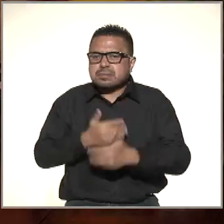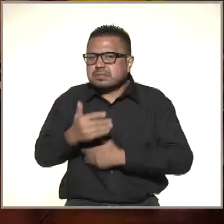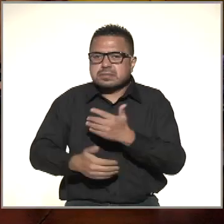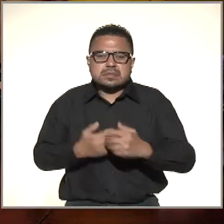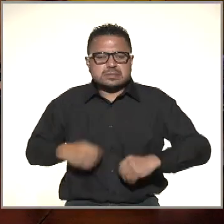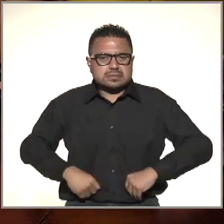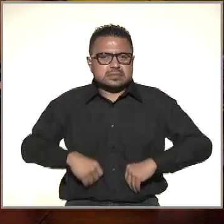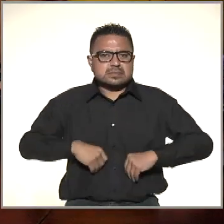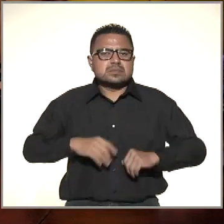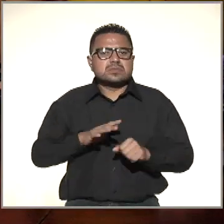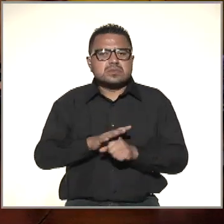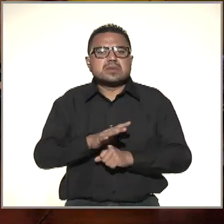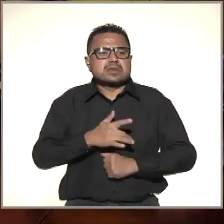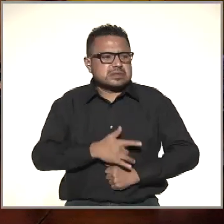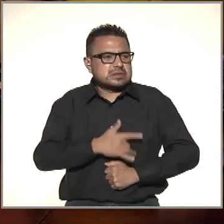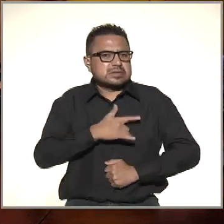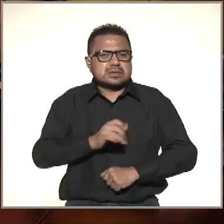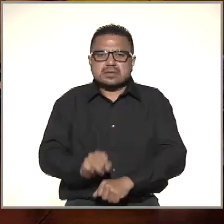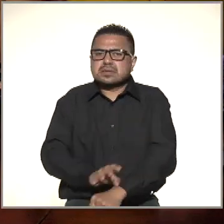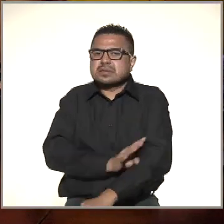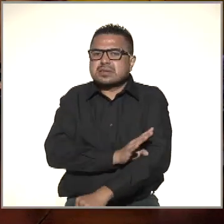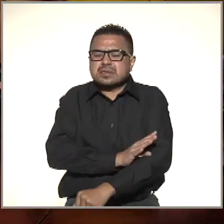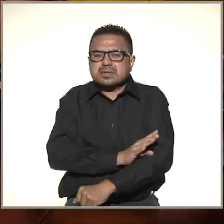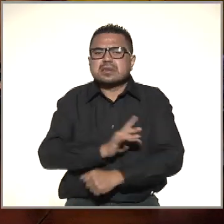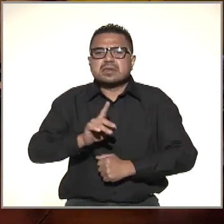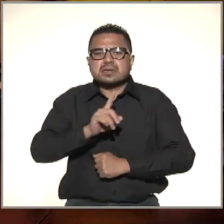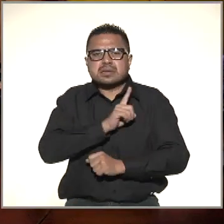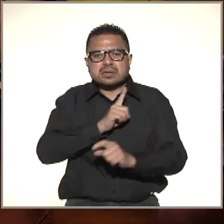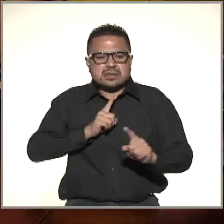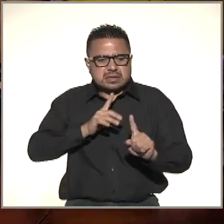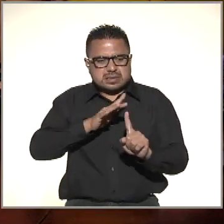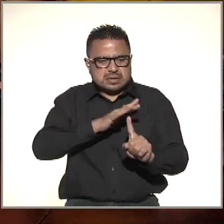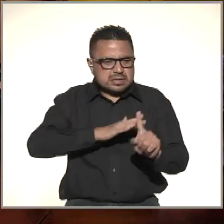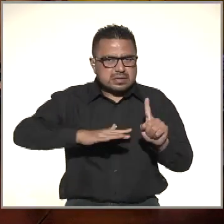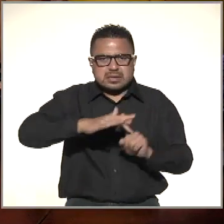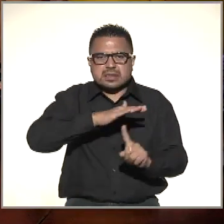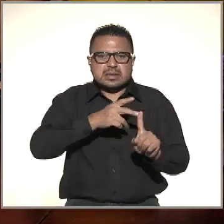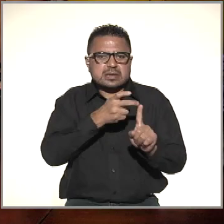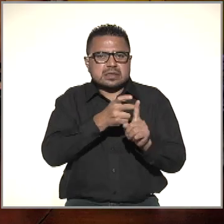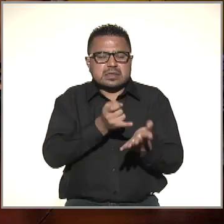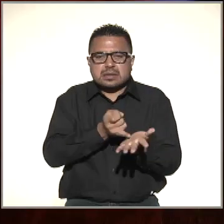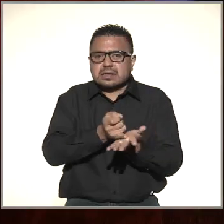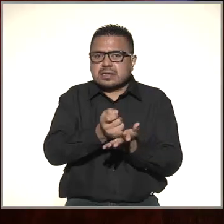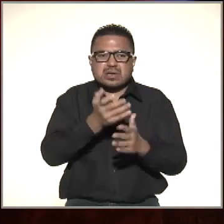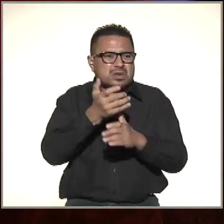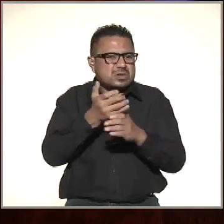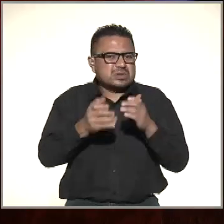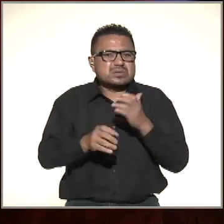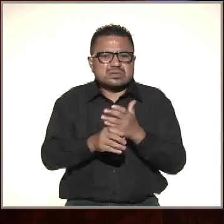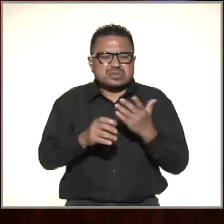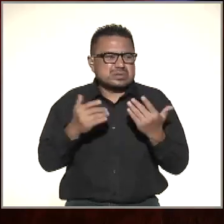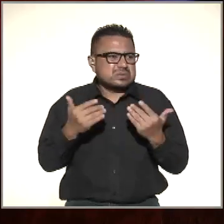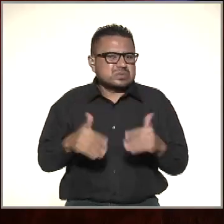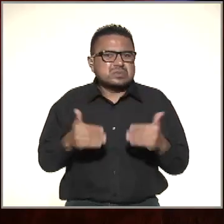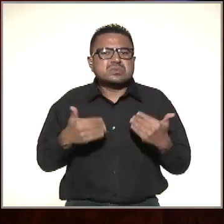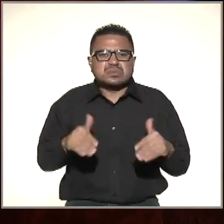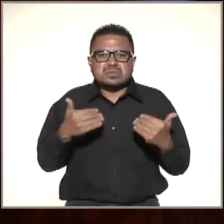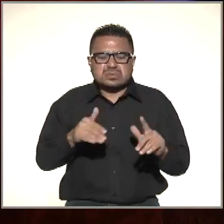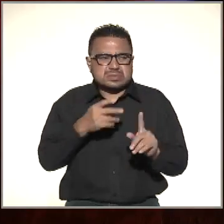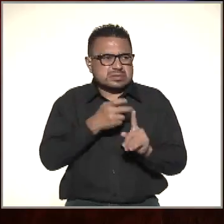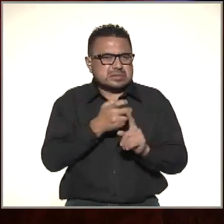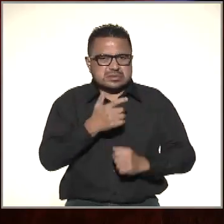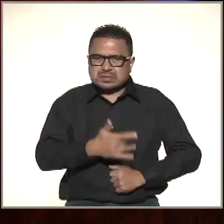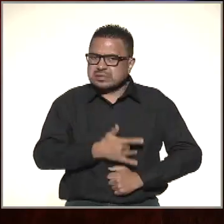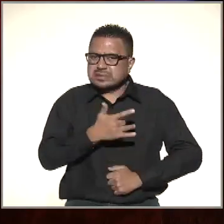¿Qué sentimientos y emociones están alrededor de esta decisión? Son cosas que pareciera